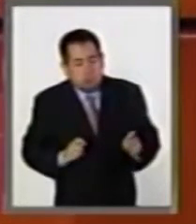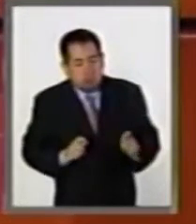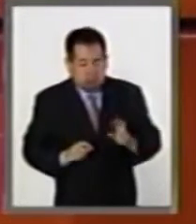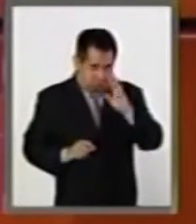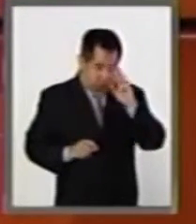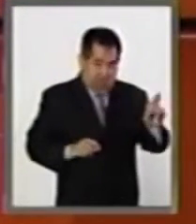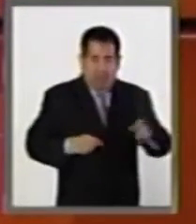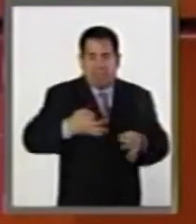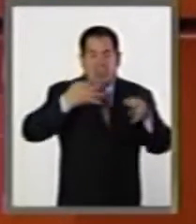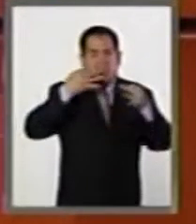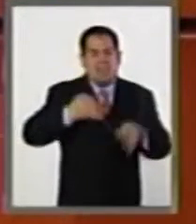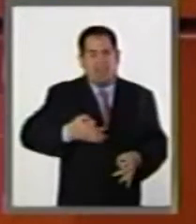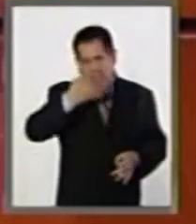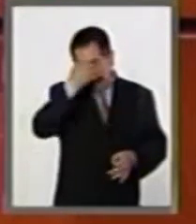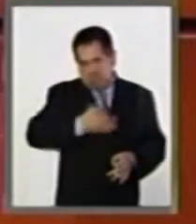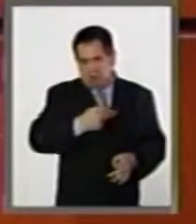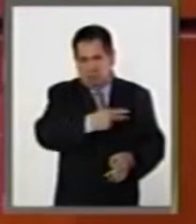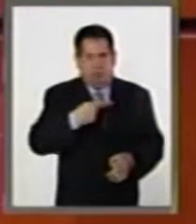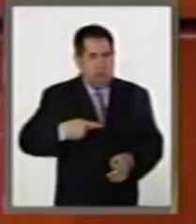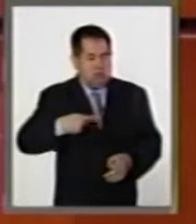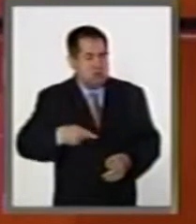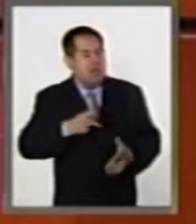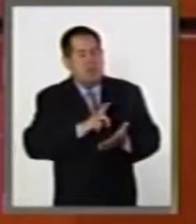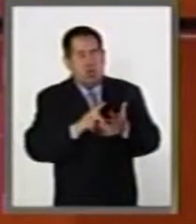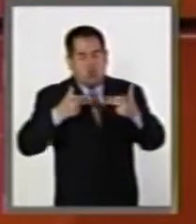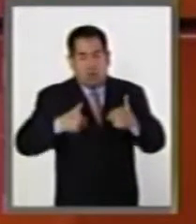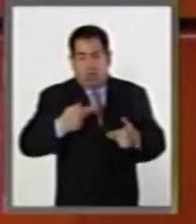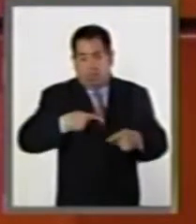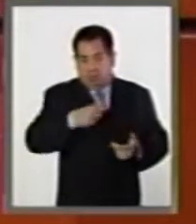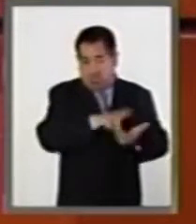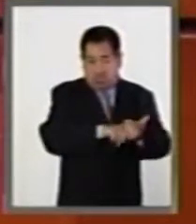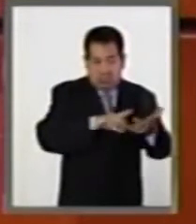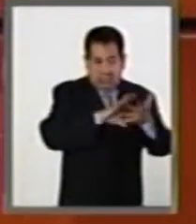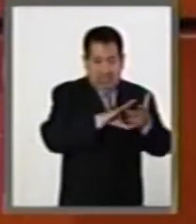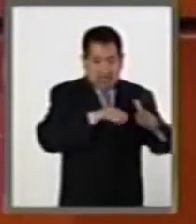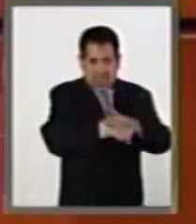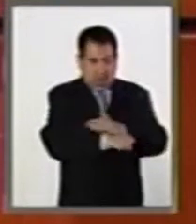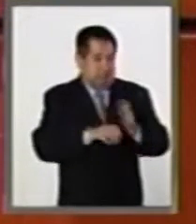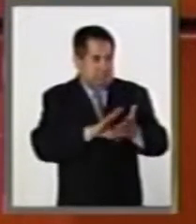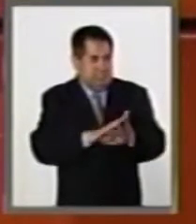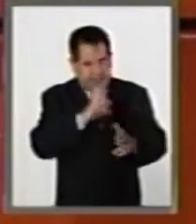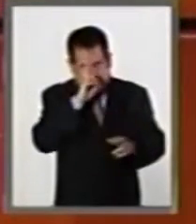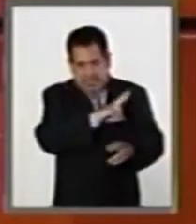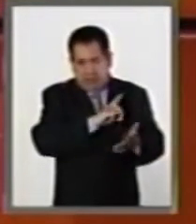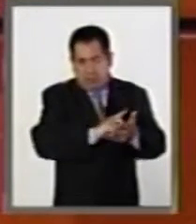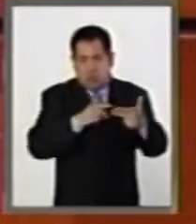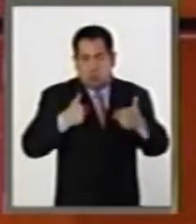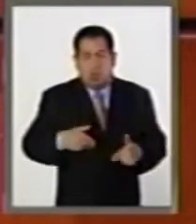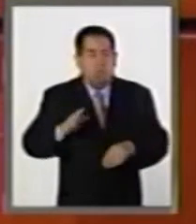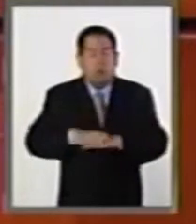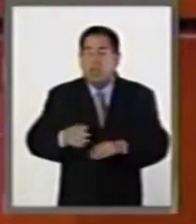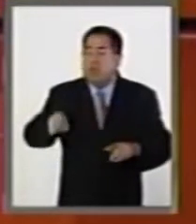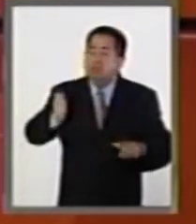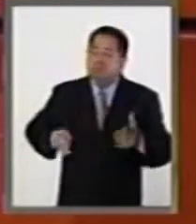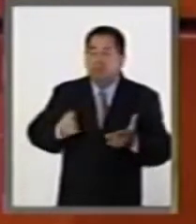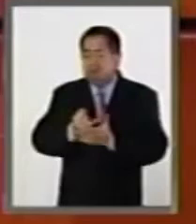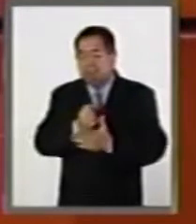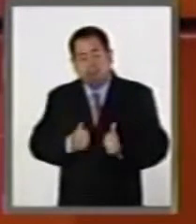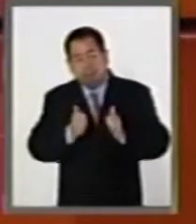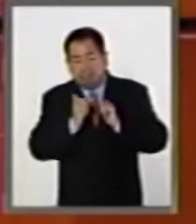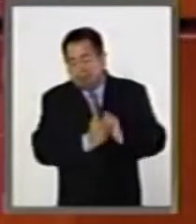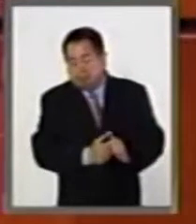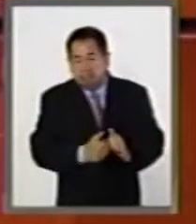la dignidad humana, garantizar los derechos humanos de las personas privadas de la libertad en virtud de una sentencia,